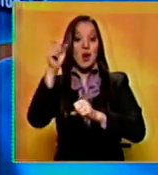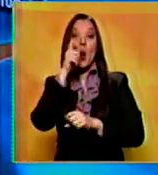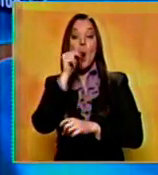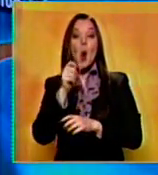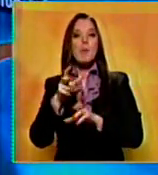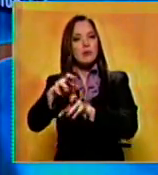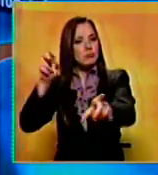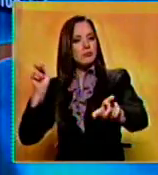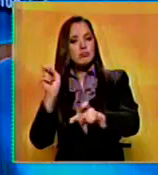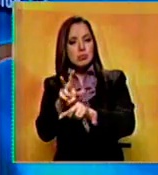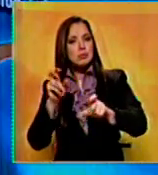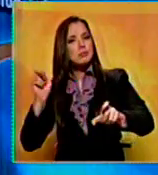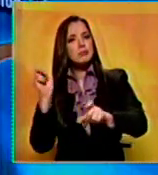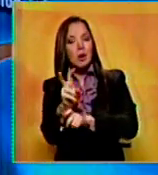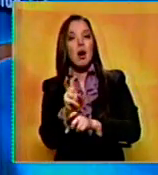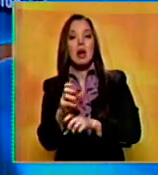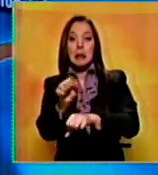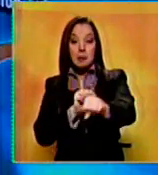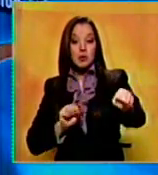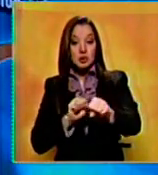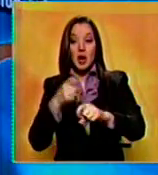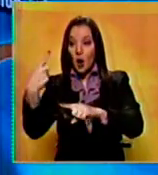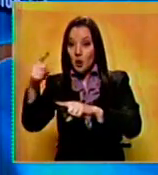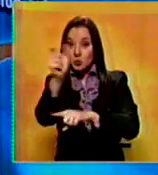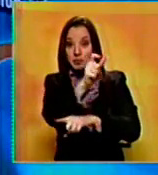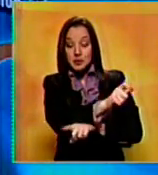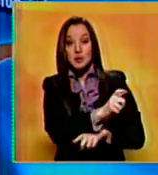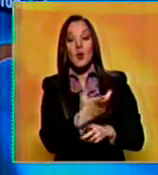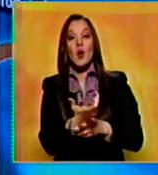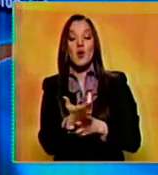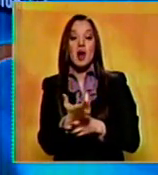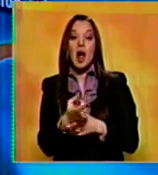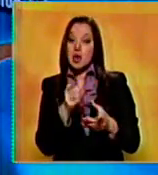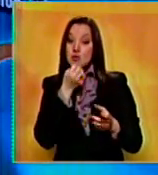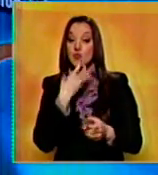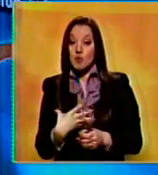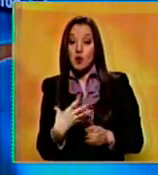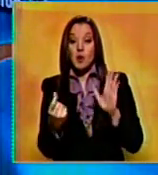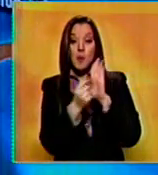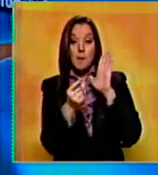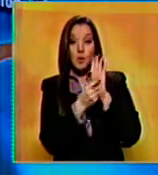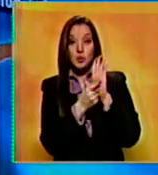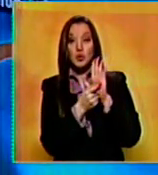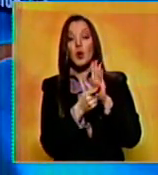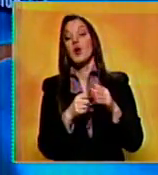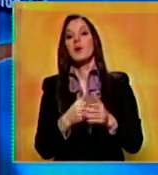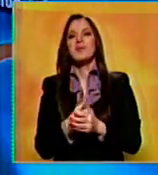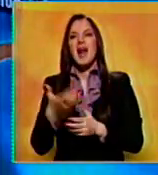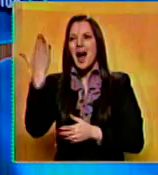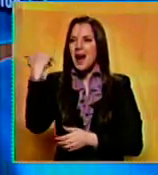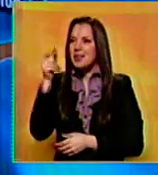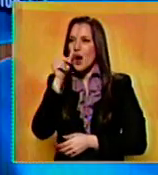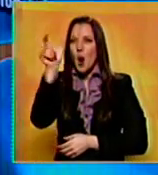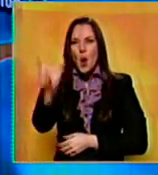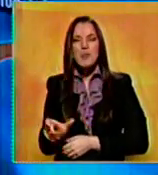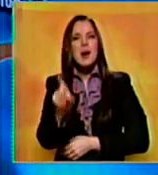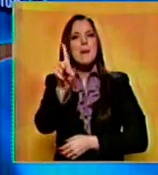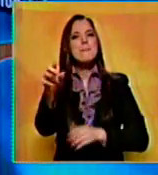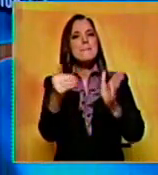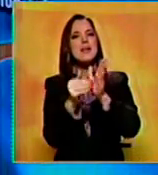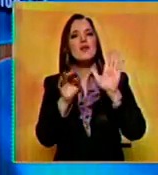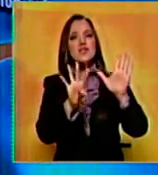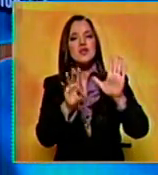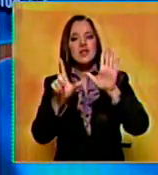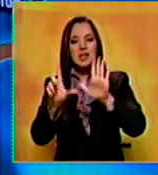15 salidas de al menos 7 innings y menos de 2 carreras limpias, igualando así el récord logrado por Gaylord Perry en 1974.